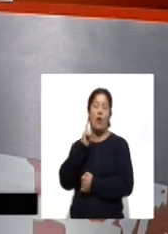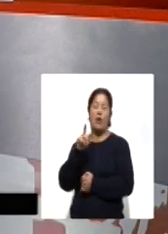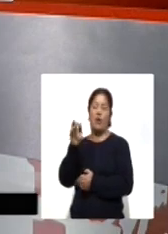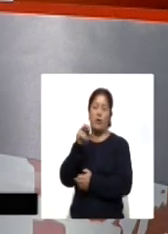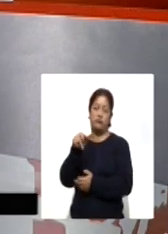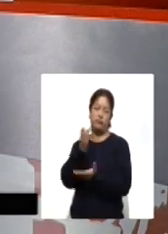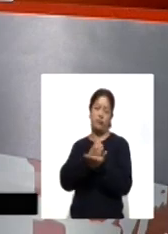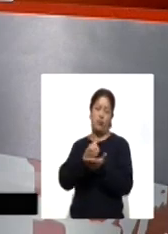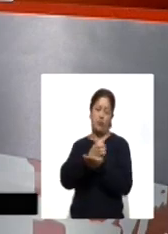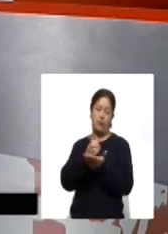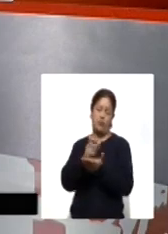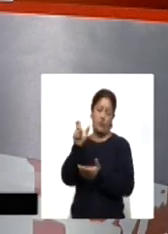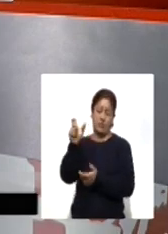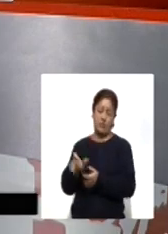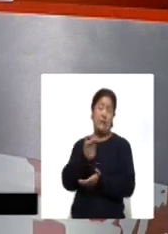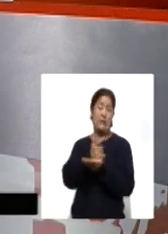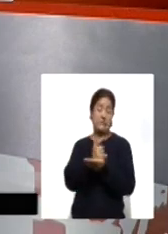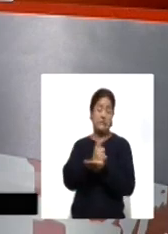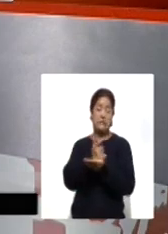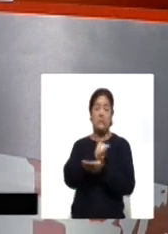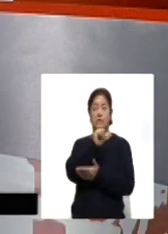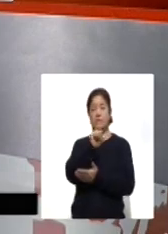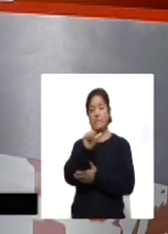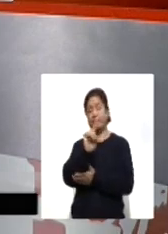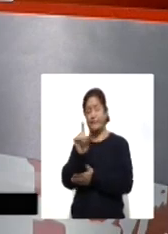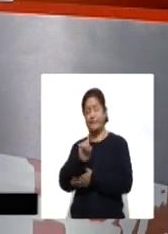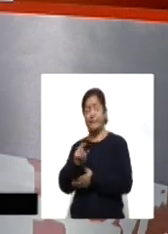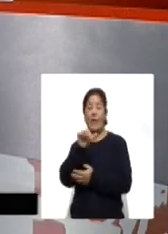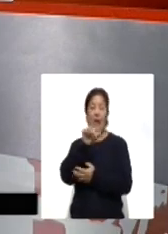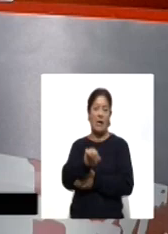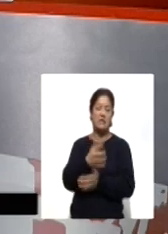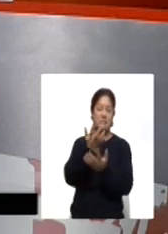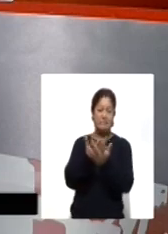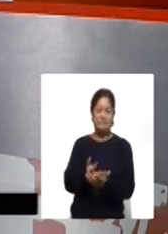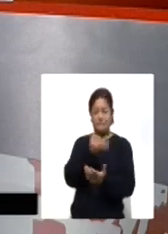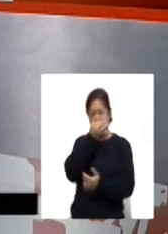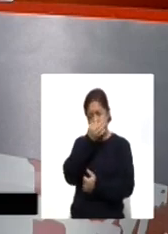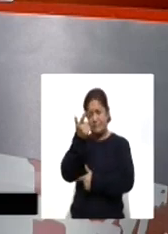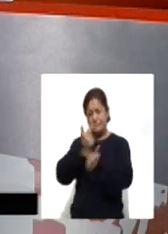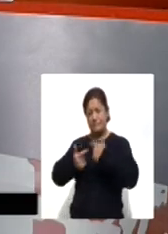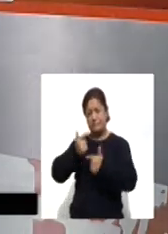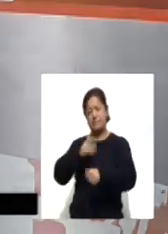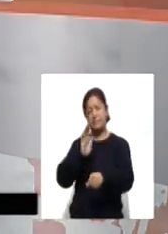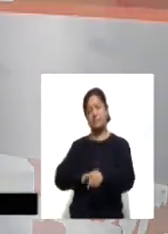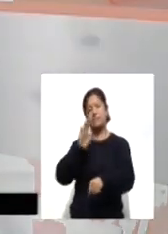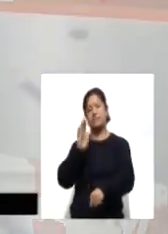deseamos la pronta recuperación de la licenciada Anabel Ábalos en Fuerteca. Con esto nos vamos a la pausa, regresamos con más.